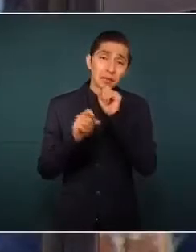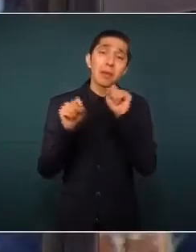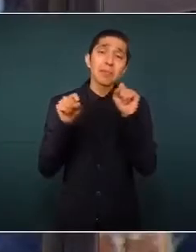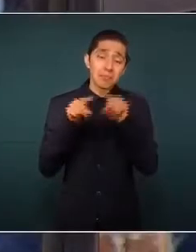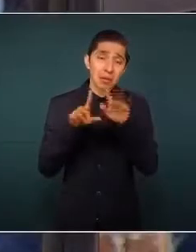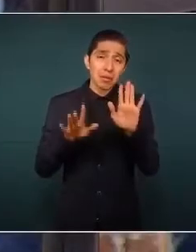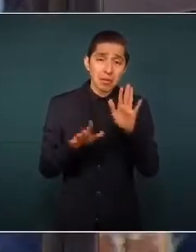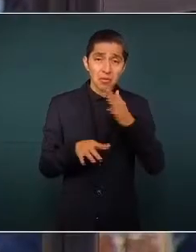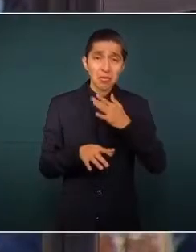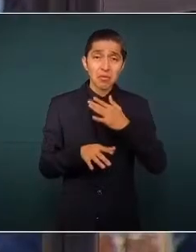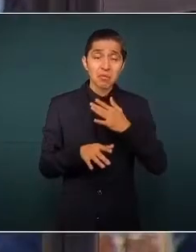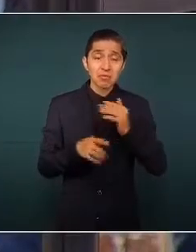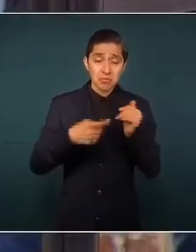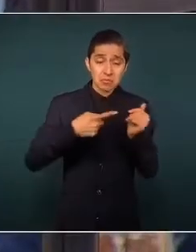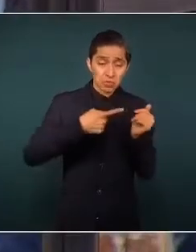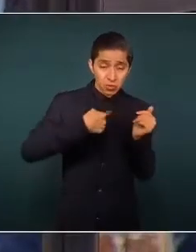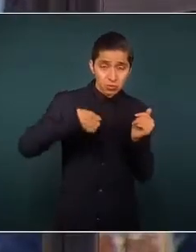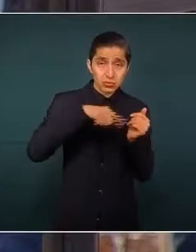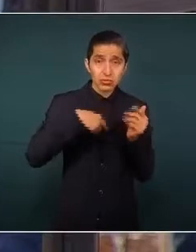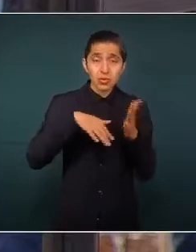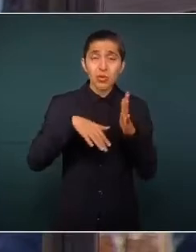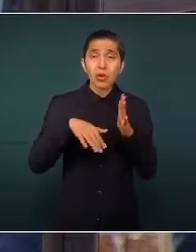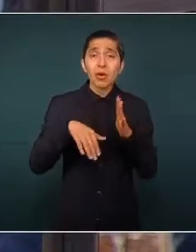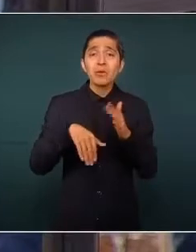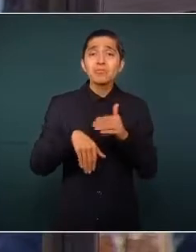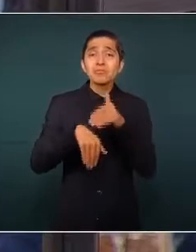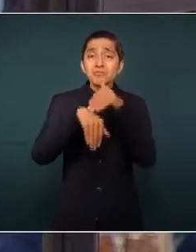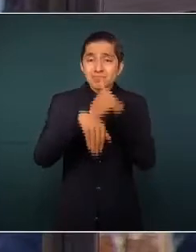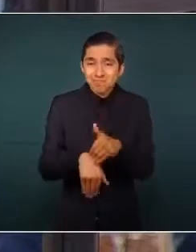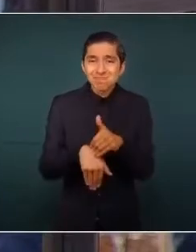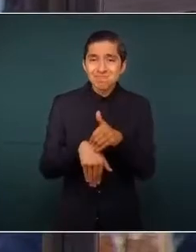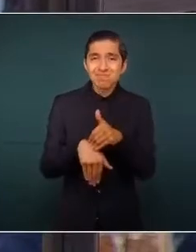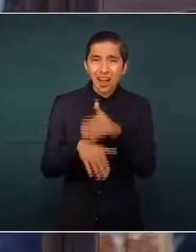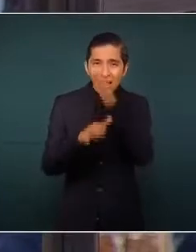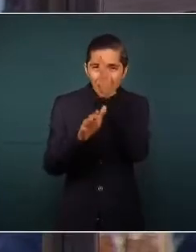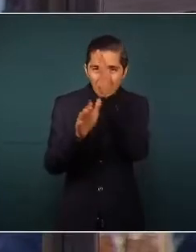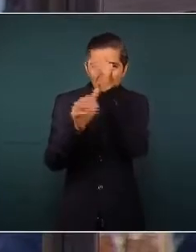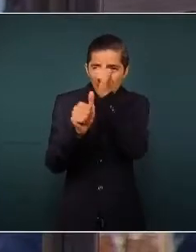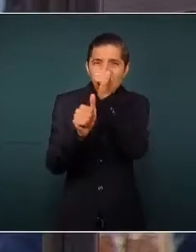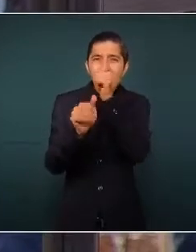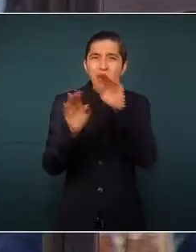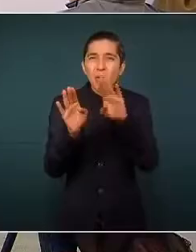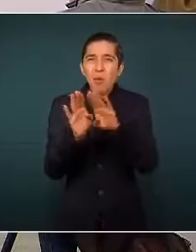apegándonos a lo que establecen los acuerdos comerciales, el